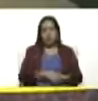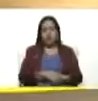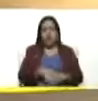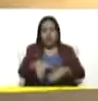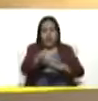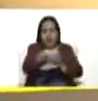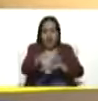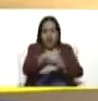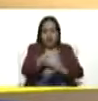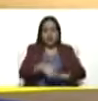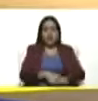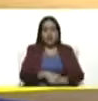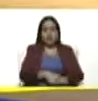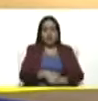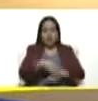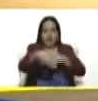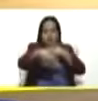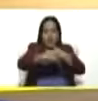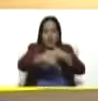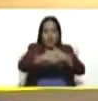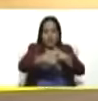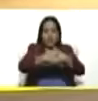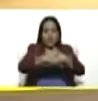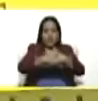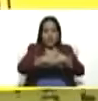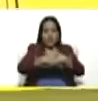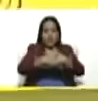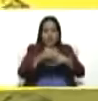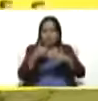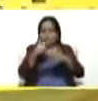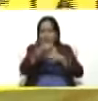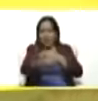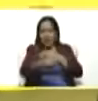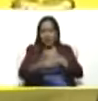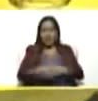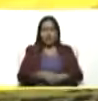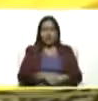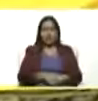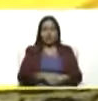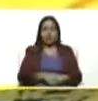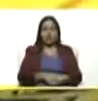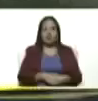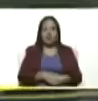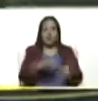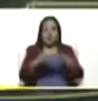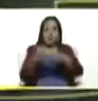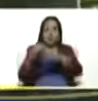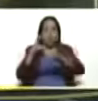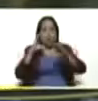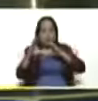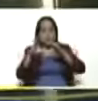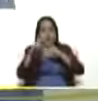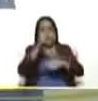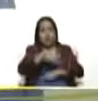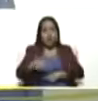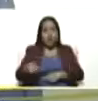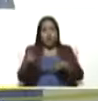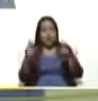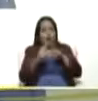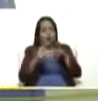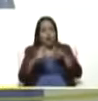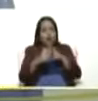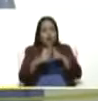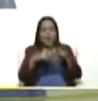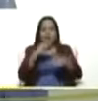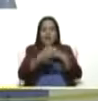calles, en las redes y más allá, en los medios, que la gente los conozca.